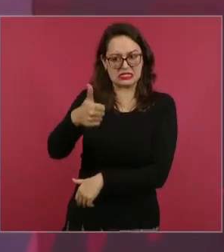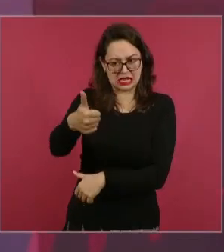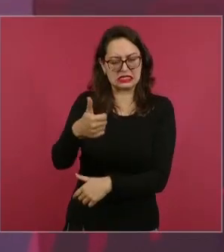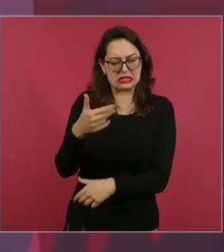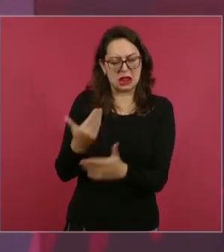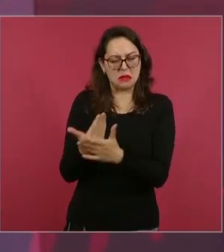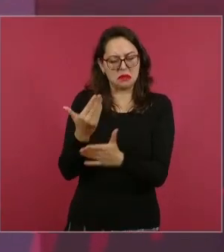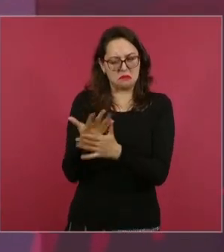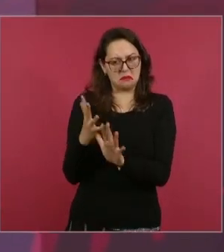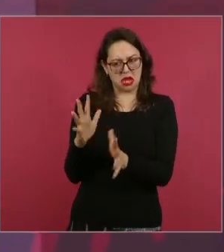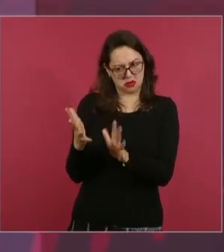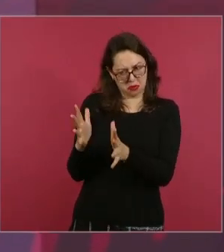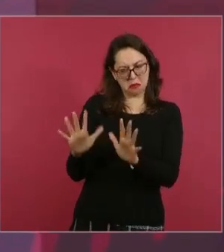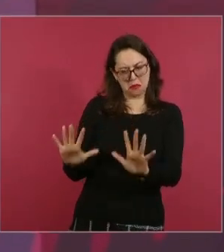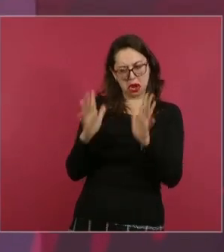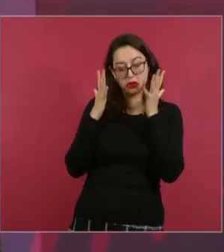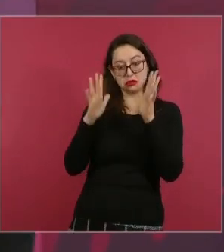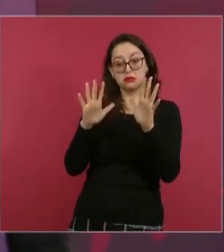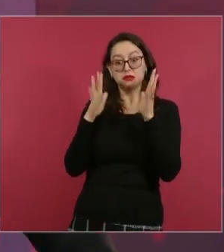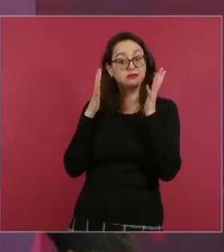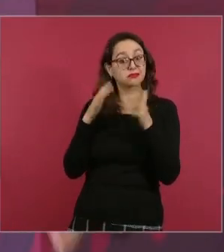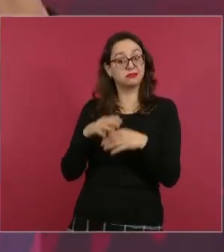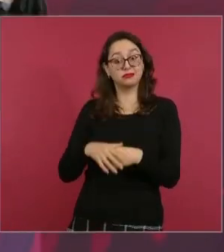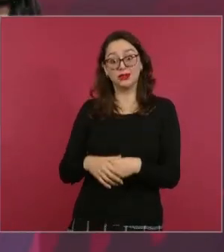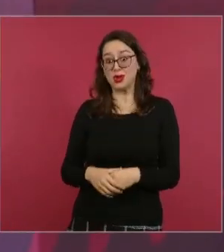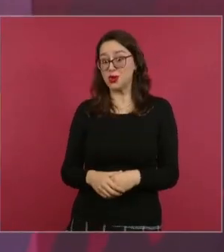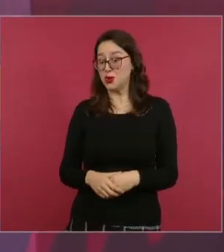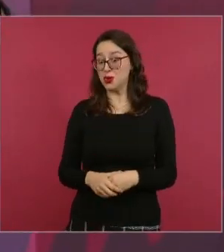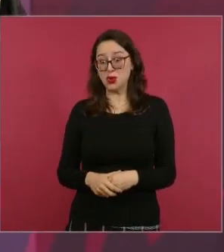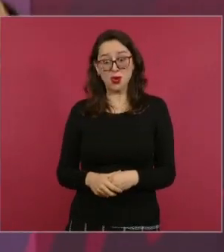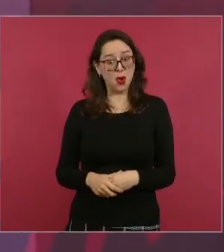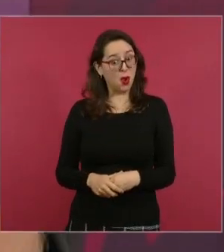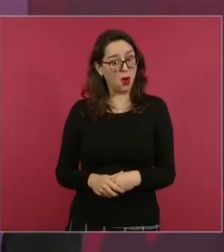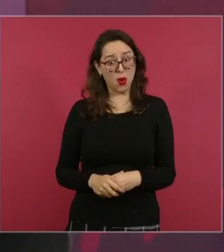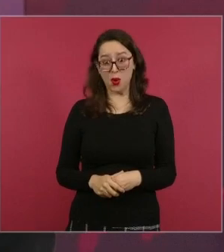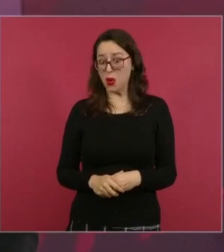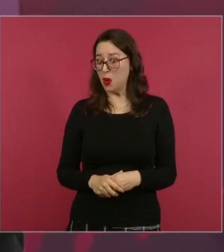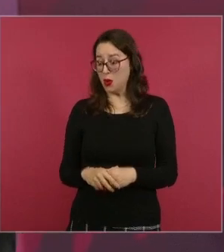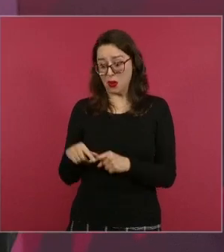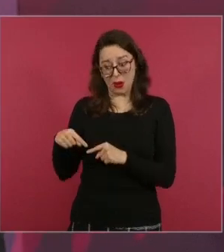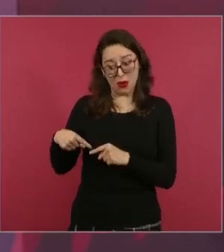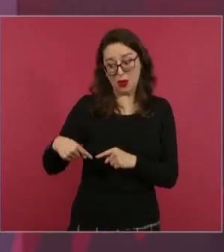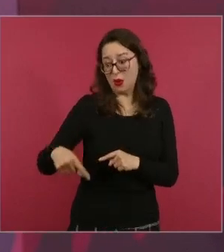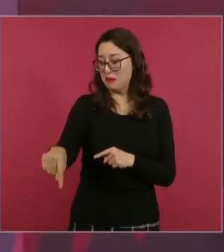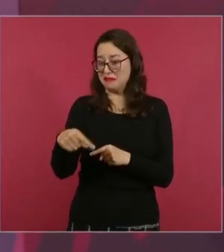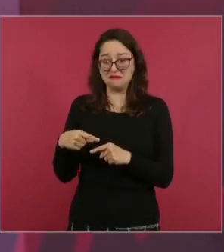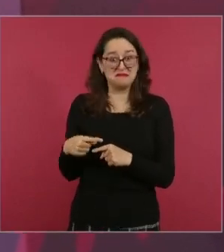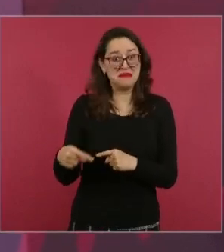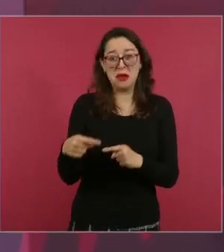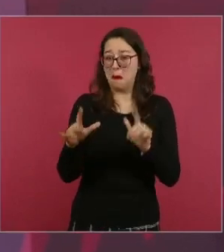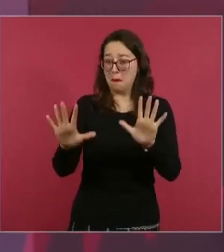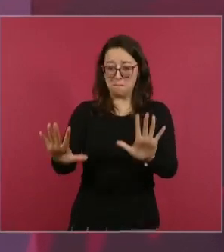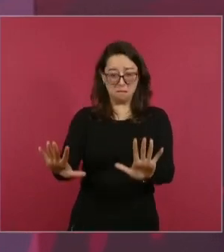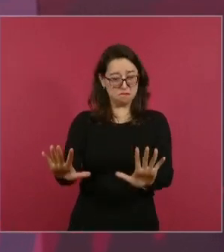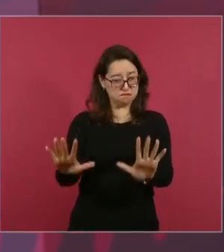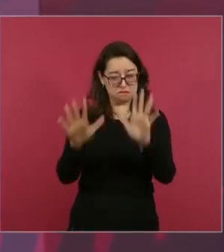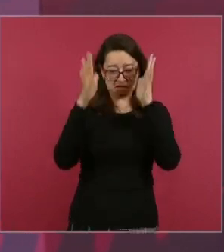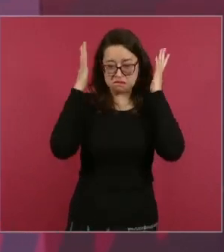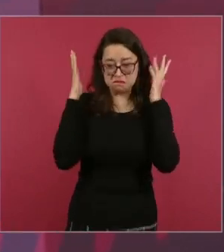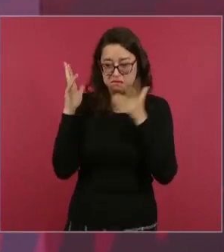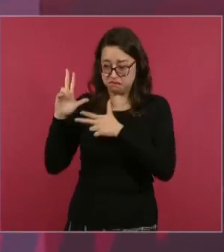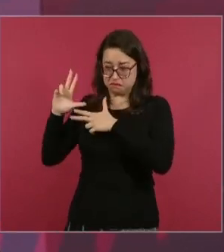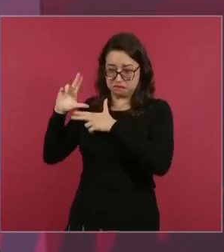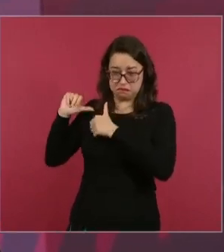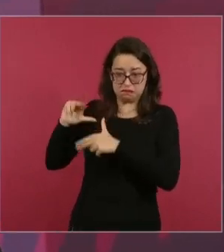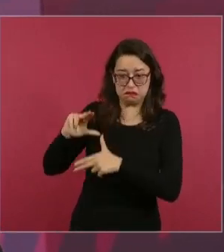eh en ese tramo de la costa pero no se fue